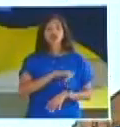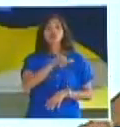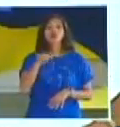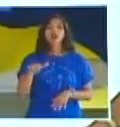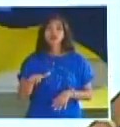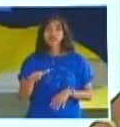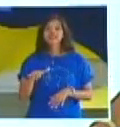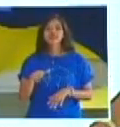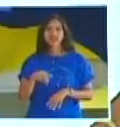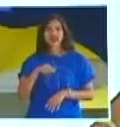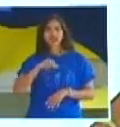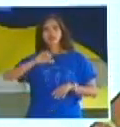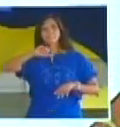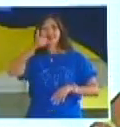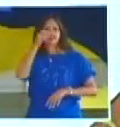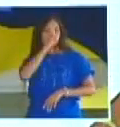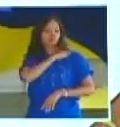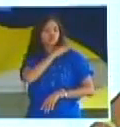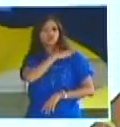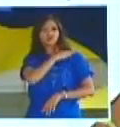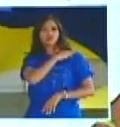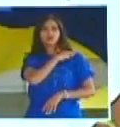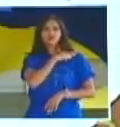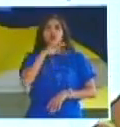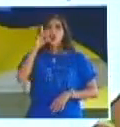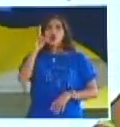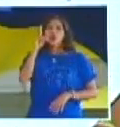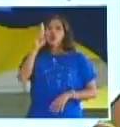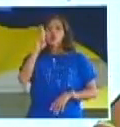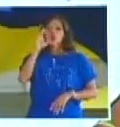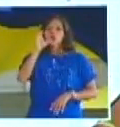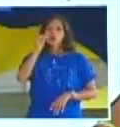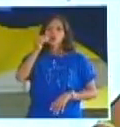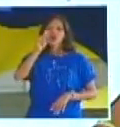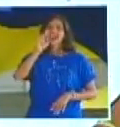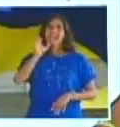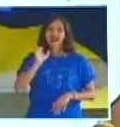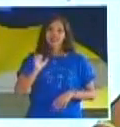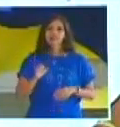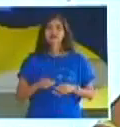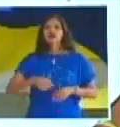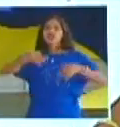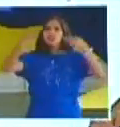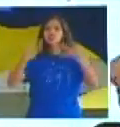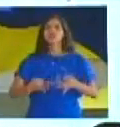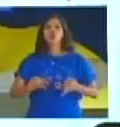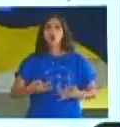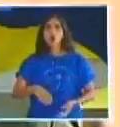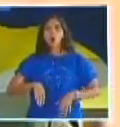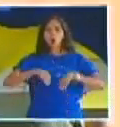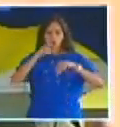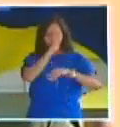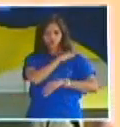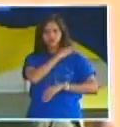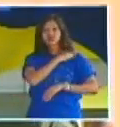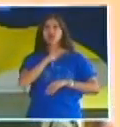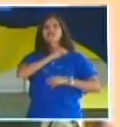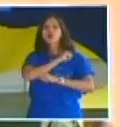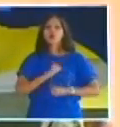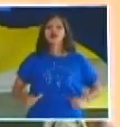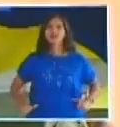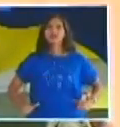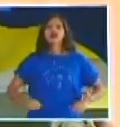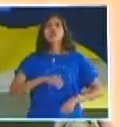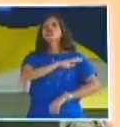Igualmente al mayor general Duque, digno oficial de nuestra Guardia Nacional y de